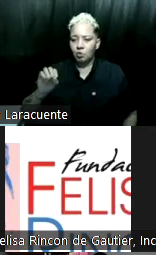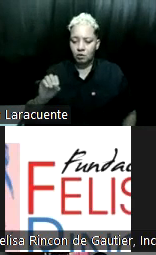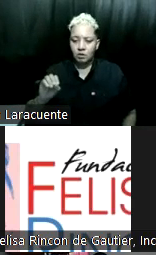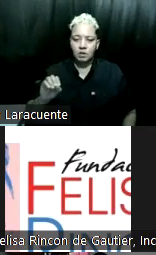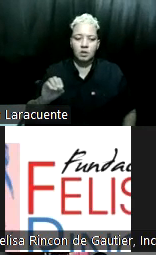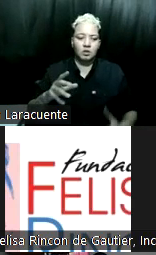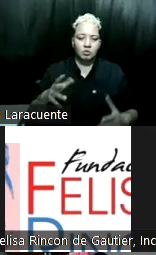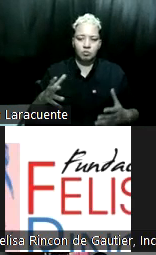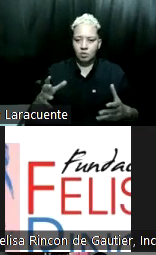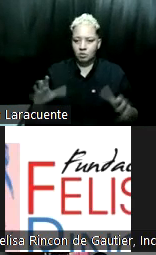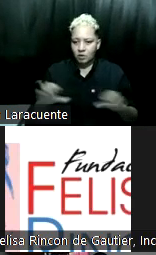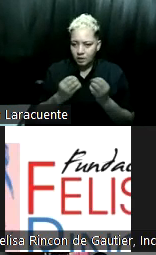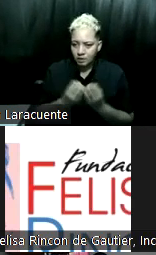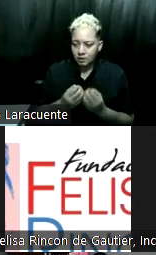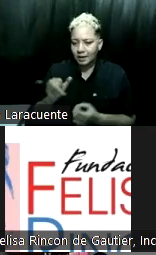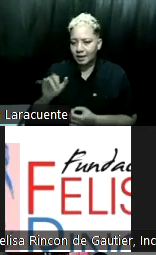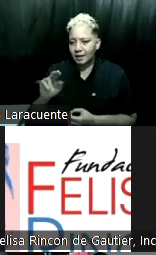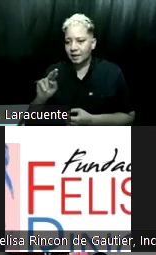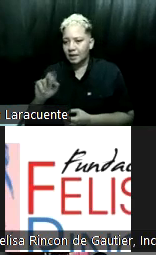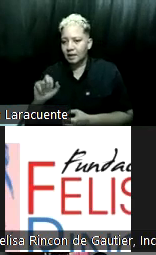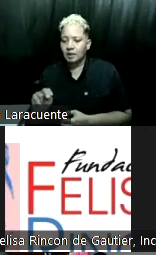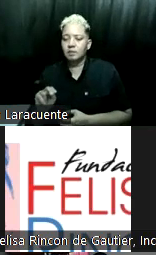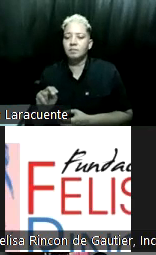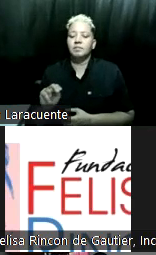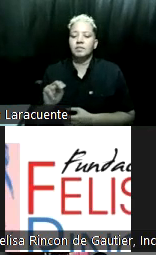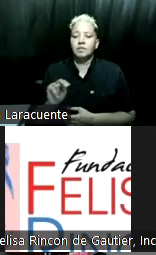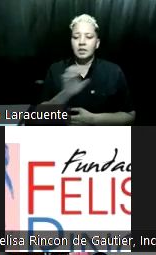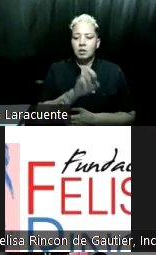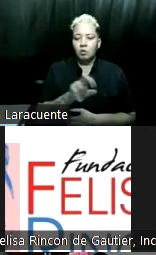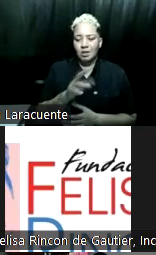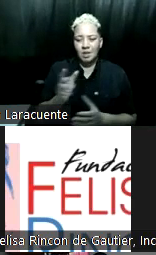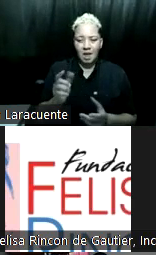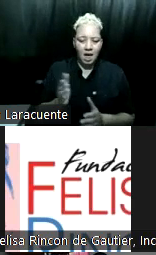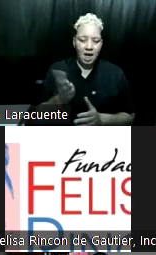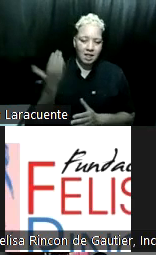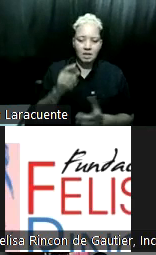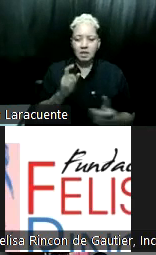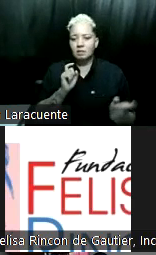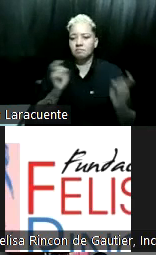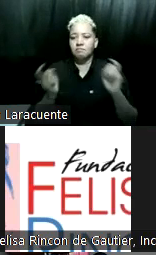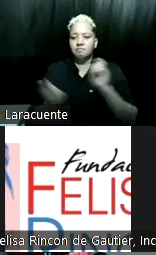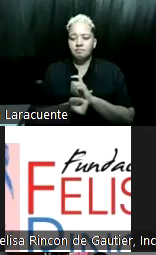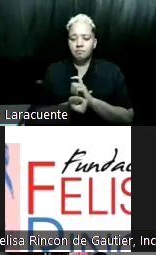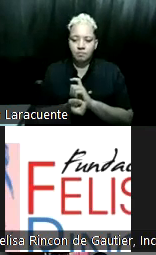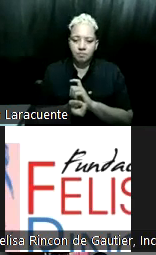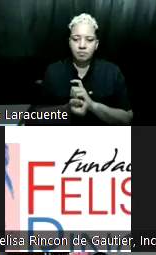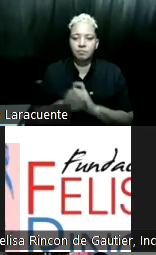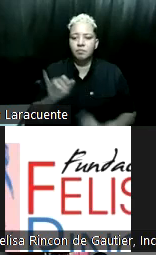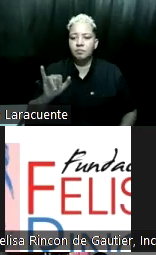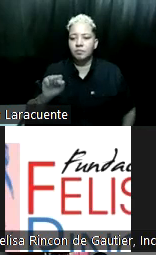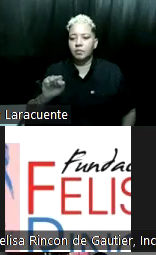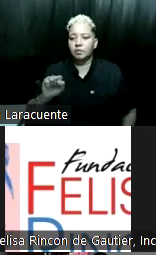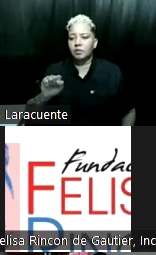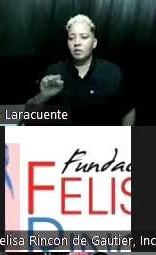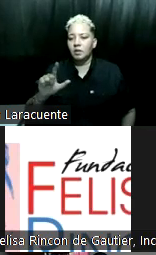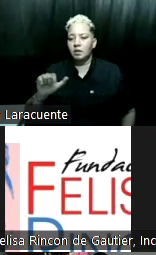Obviamente esto es antes de la Revolución Islámica, que pues básicamente derroca a esta